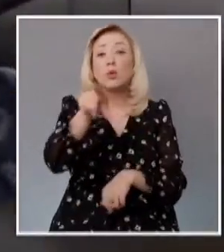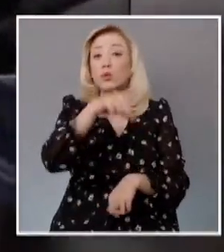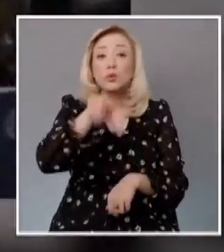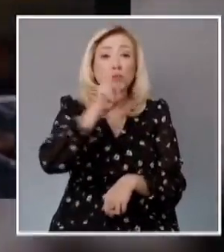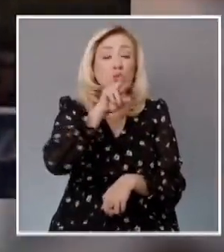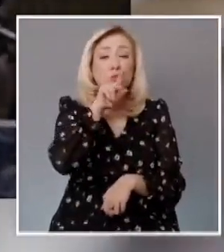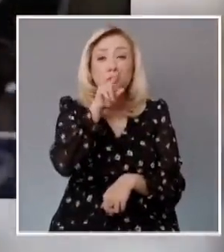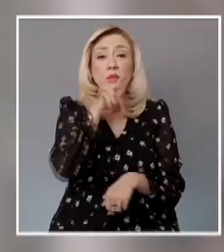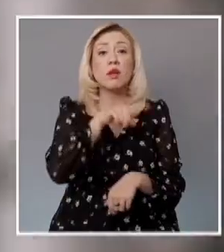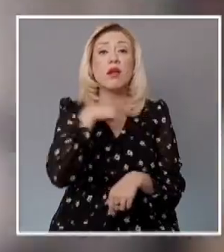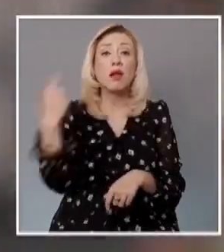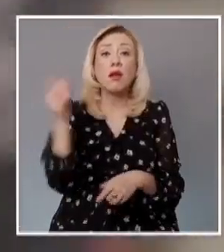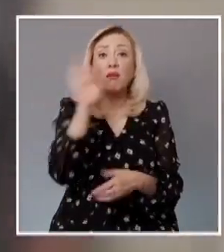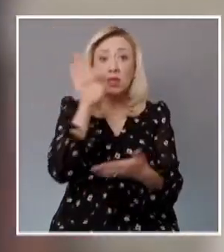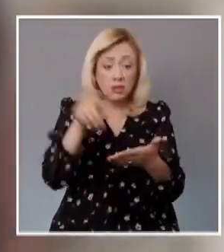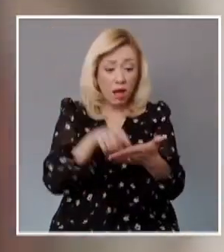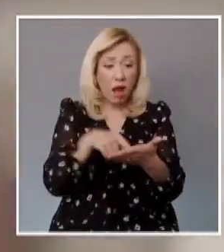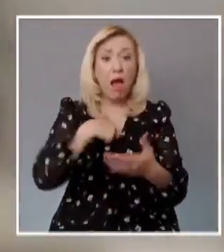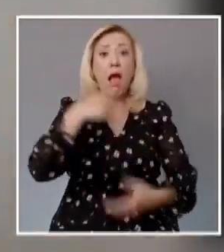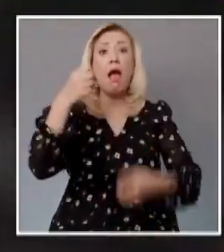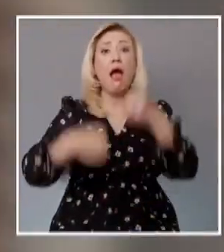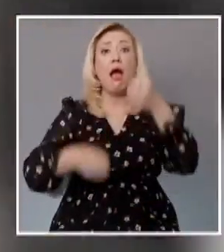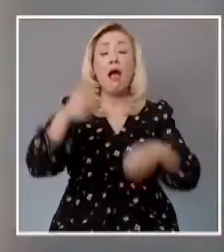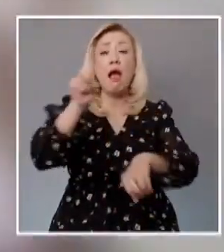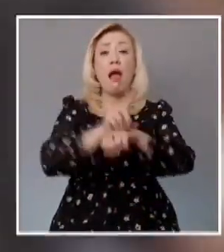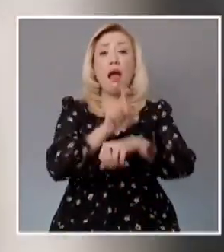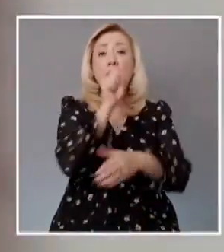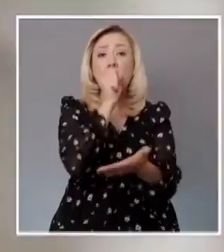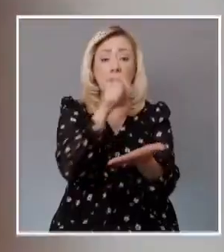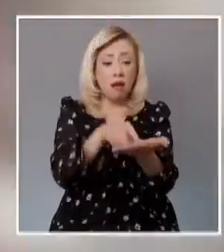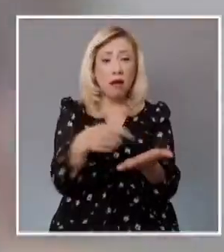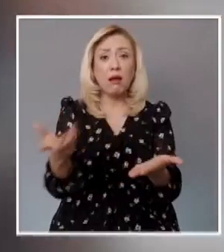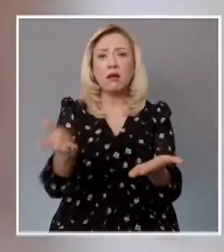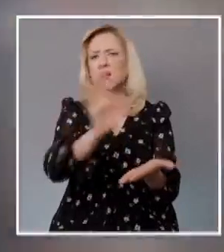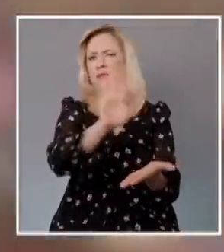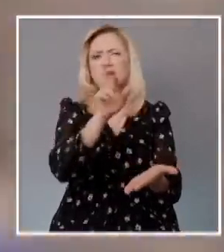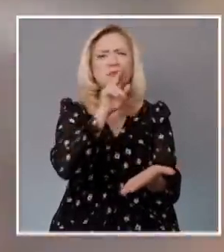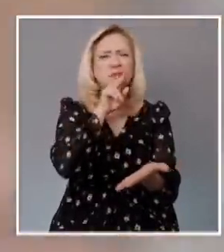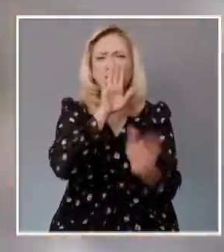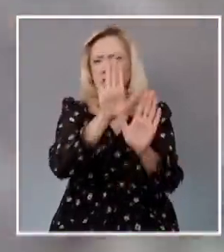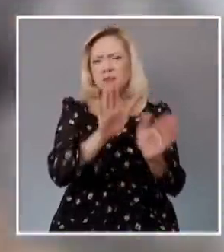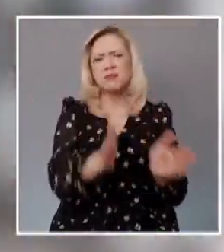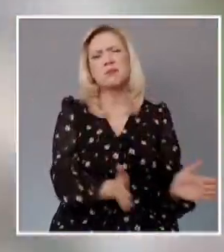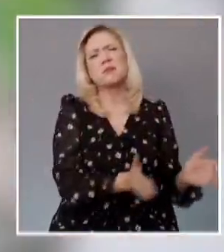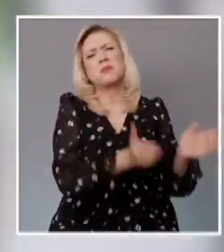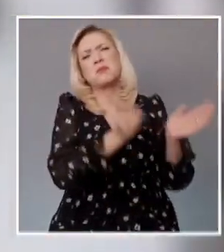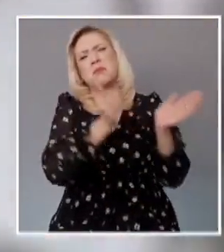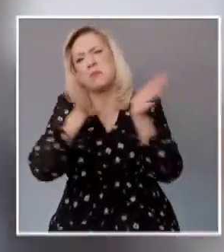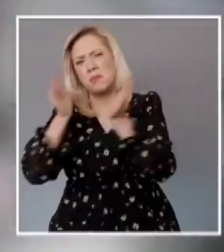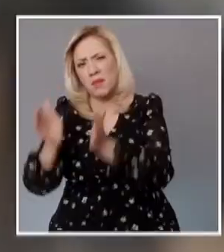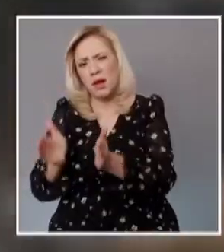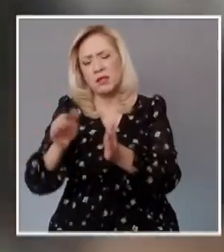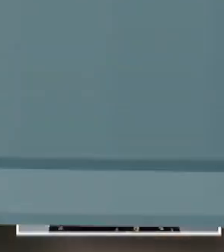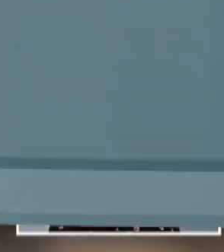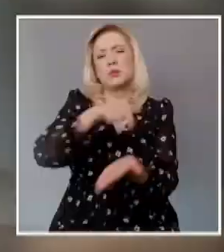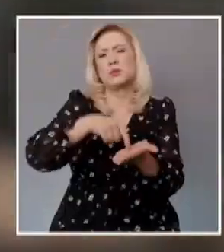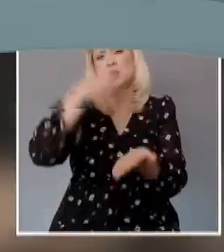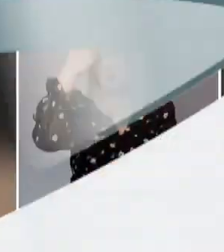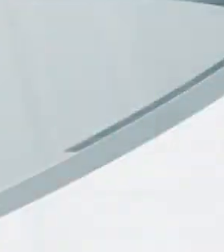los órganos jurisdiccionales y unidades administrativas ubicadas en dicha localidad.